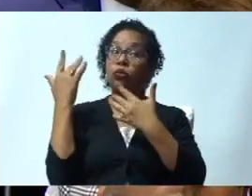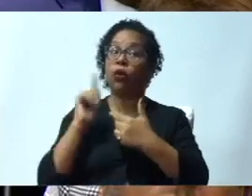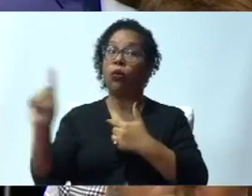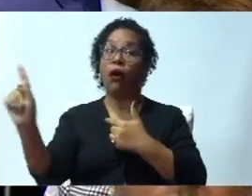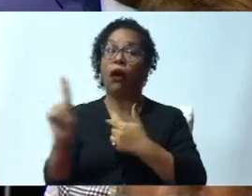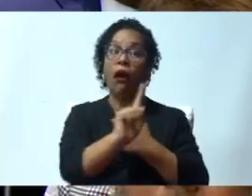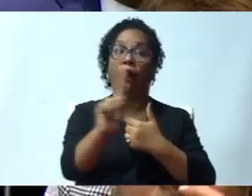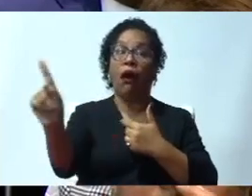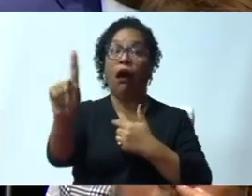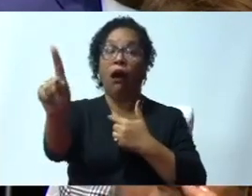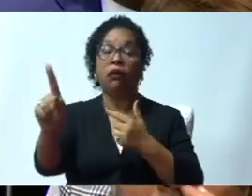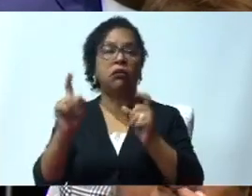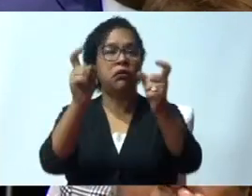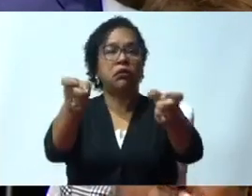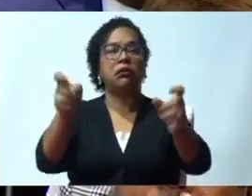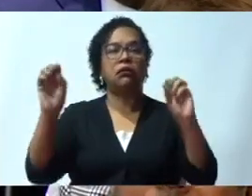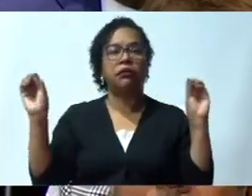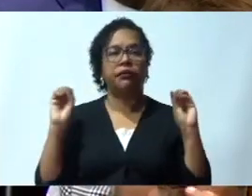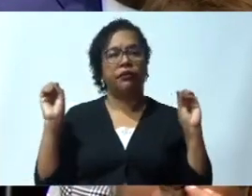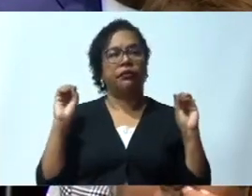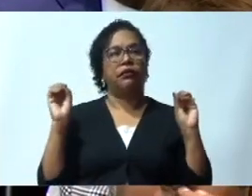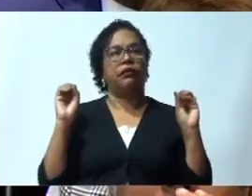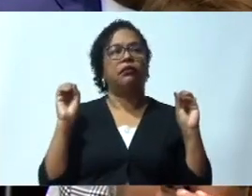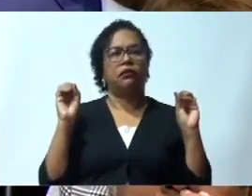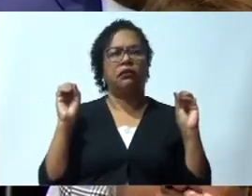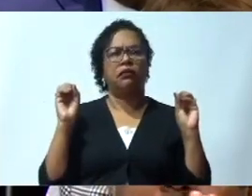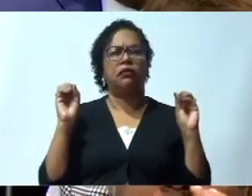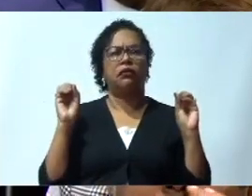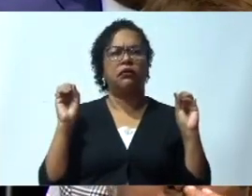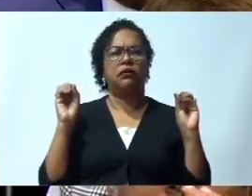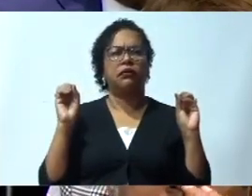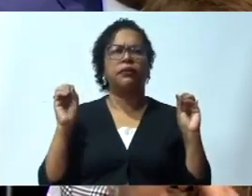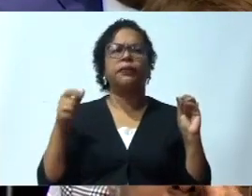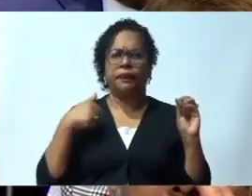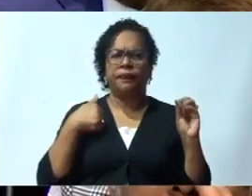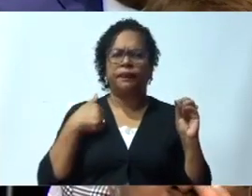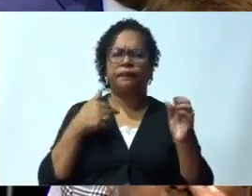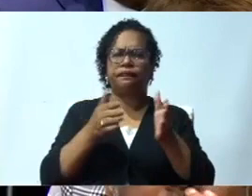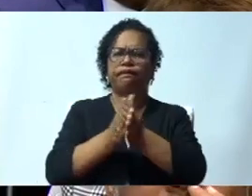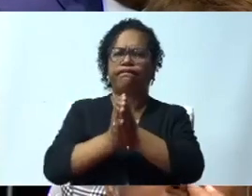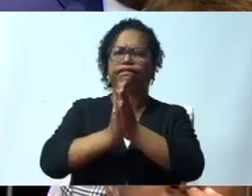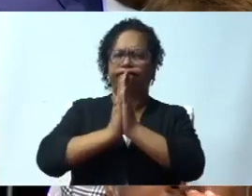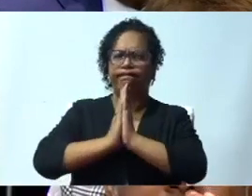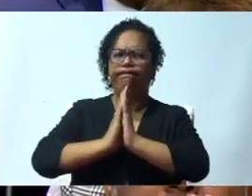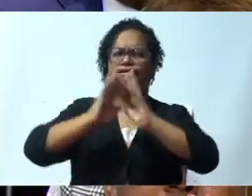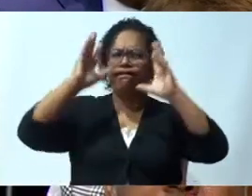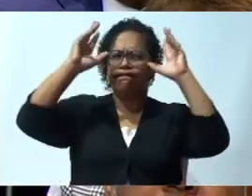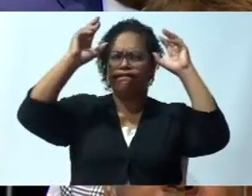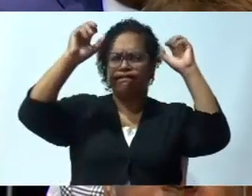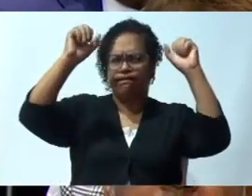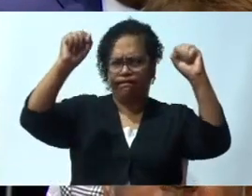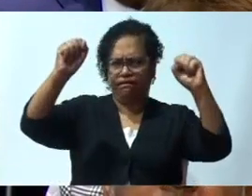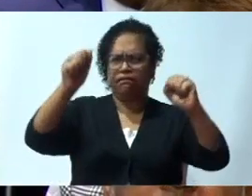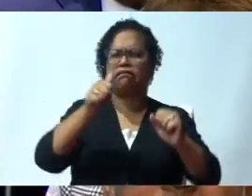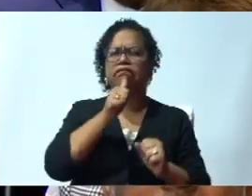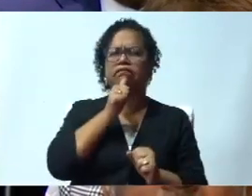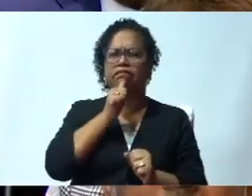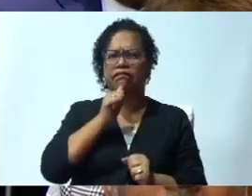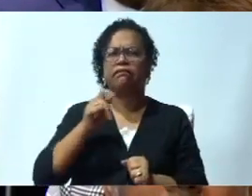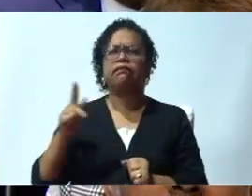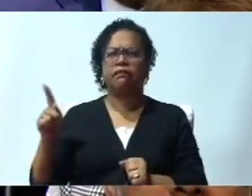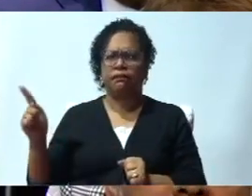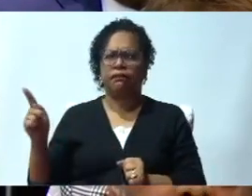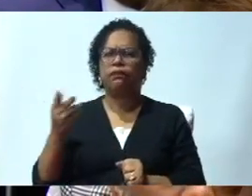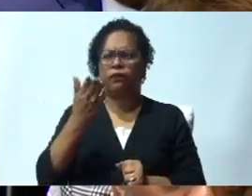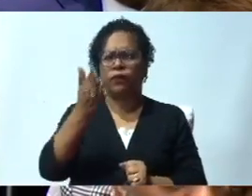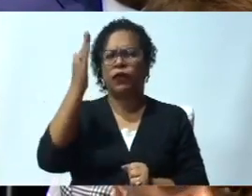apartamentos. Le voy a pedir al señor presidente de esta honorable Cámara, Alfredo Pacheco, que como yo sé que él tiene